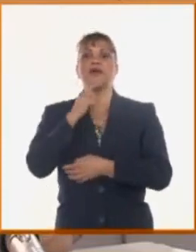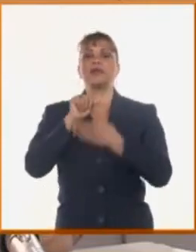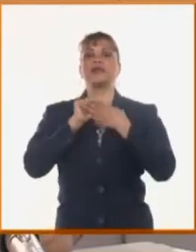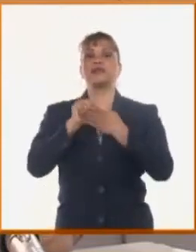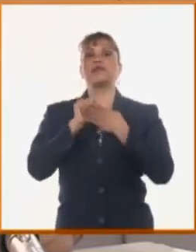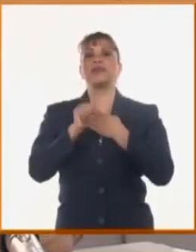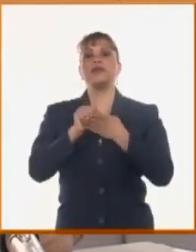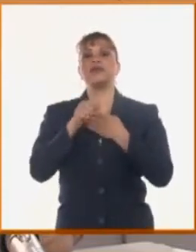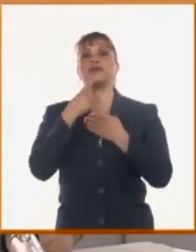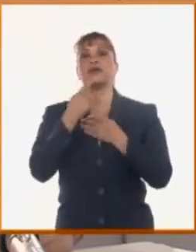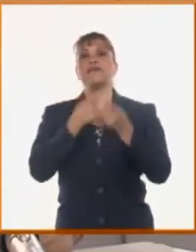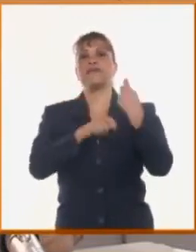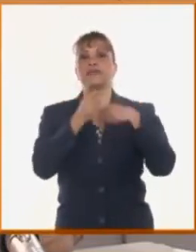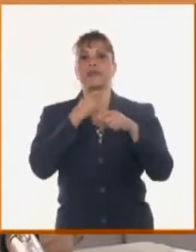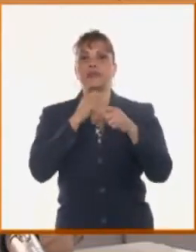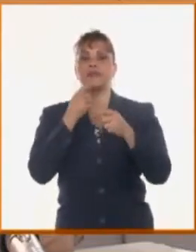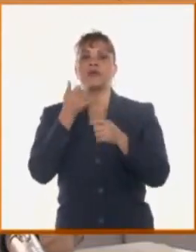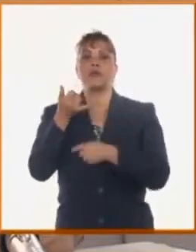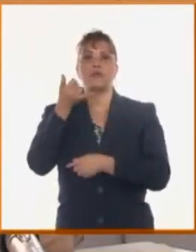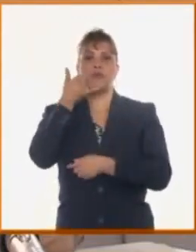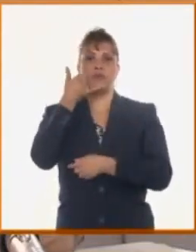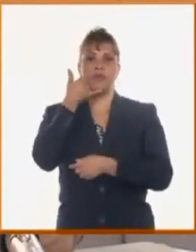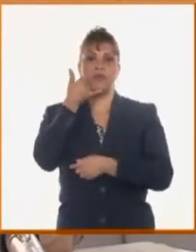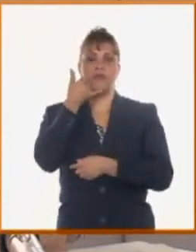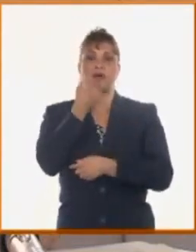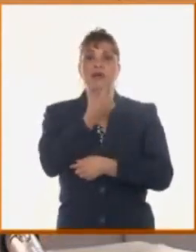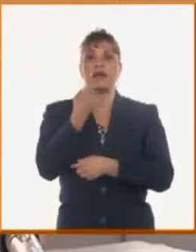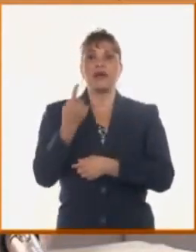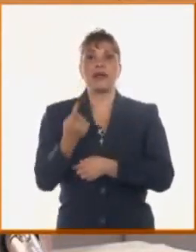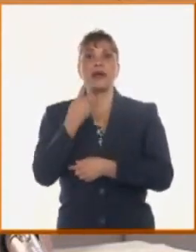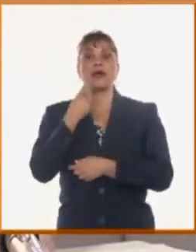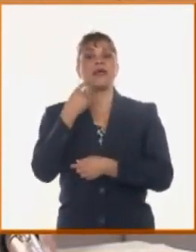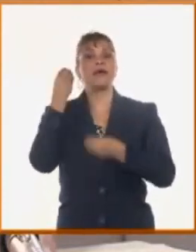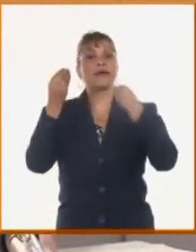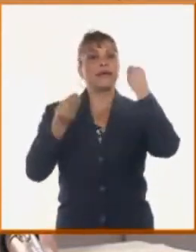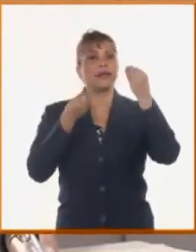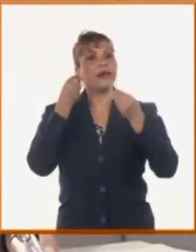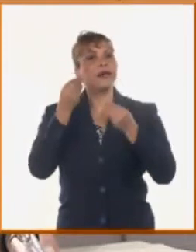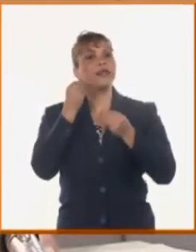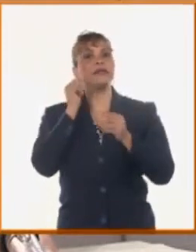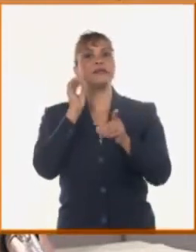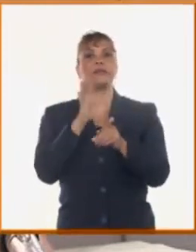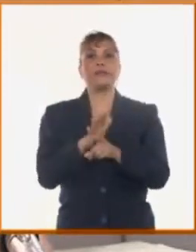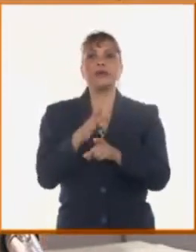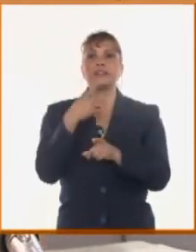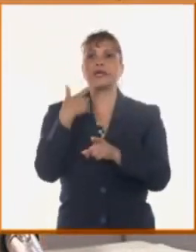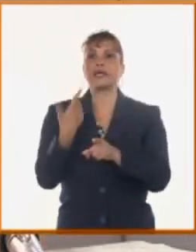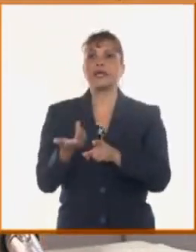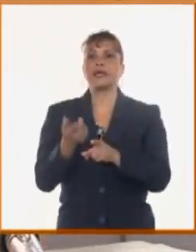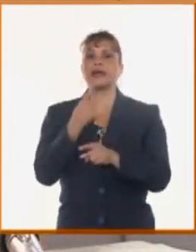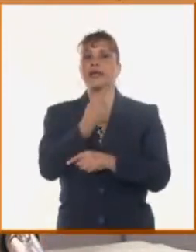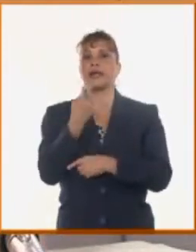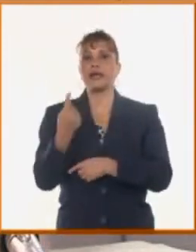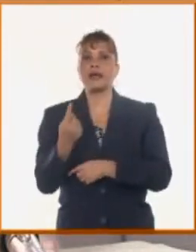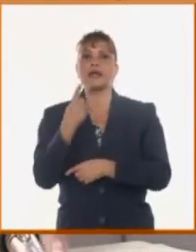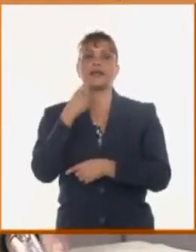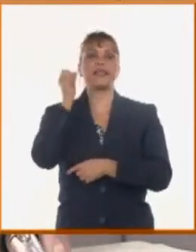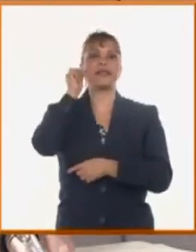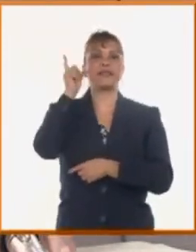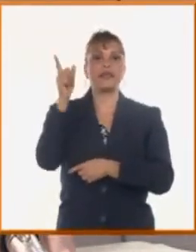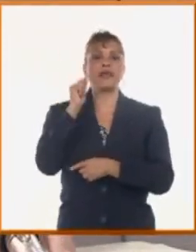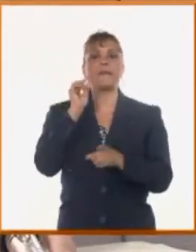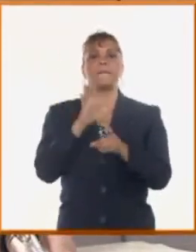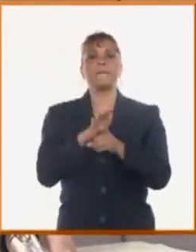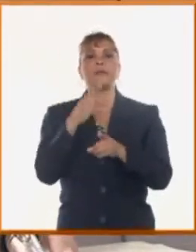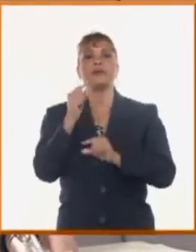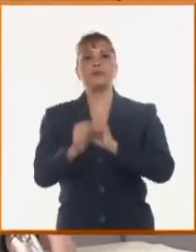prestábamos en función del comercio electrónico. Cada una de estas análisis inician, es decir, con el análisis de cada una de estas ideas, se inicia